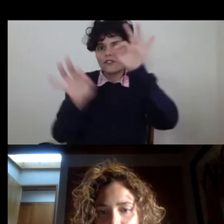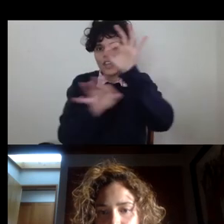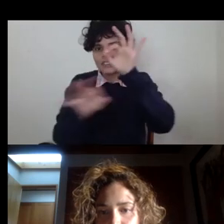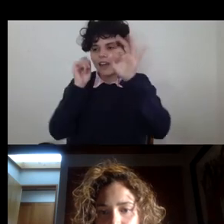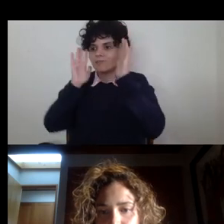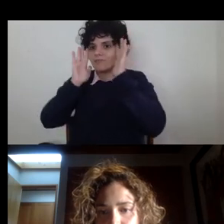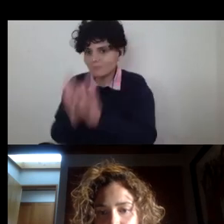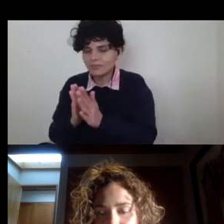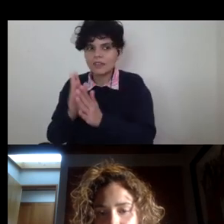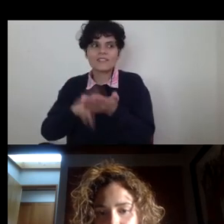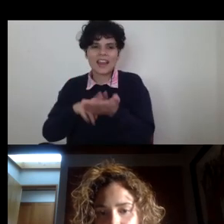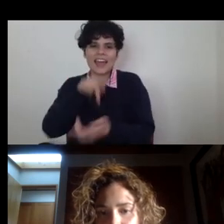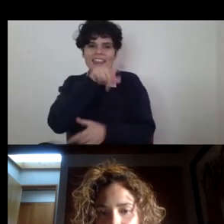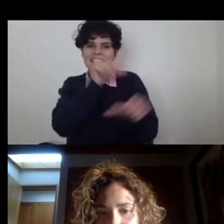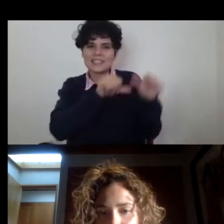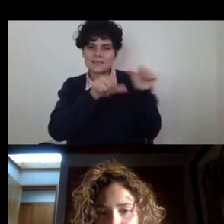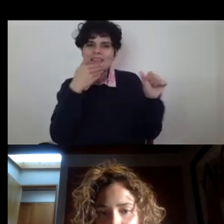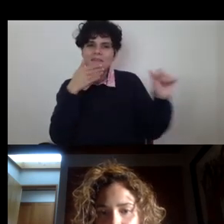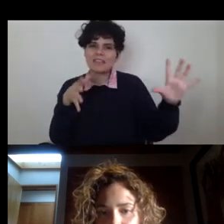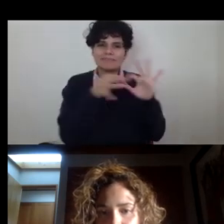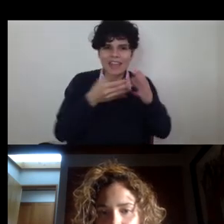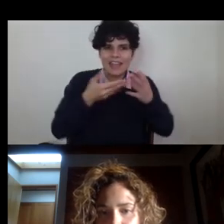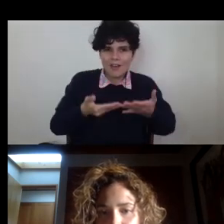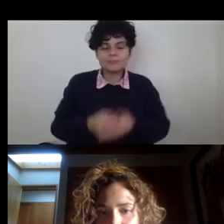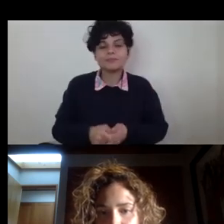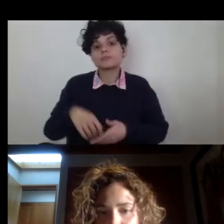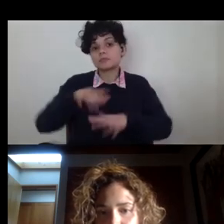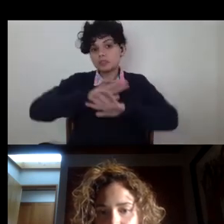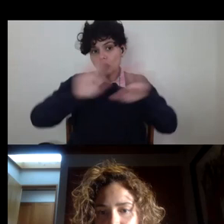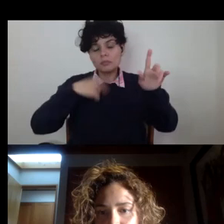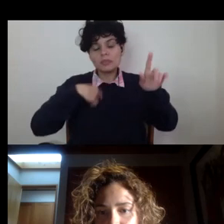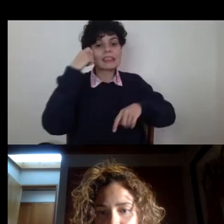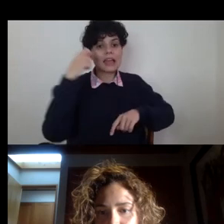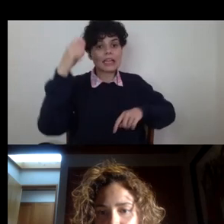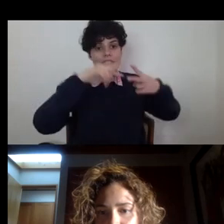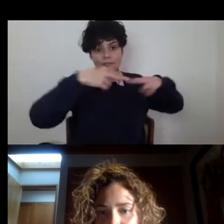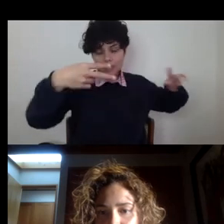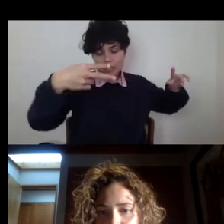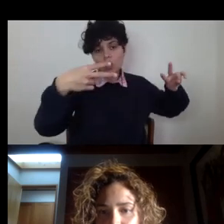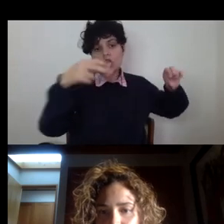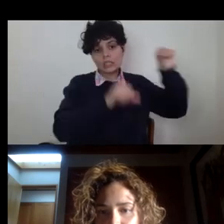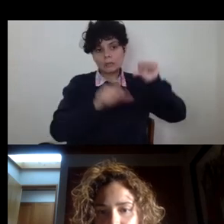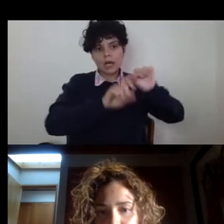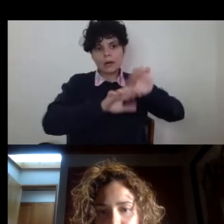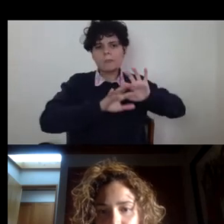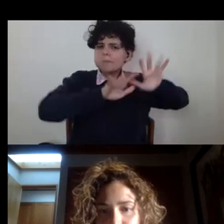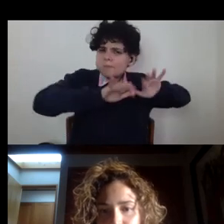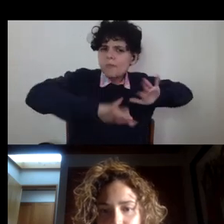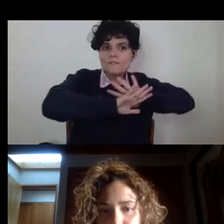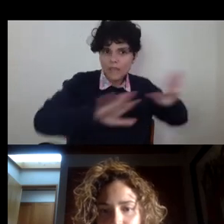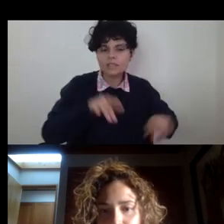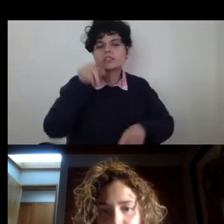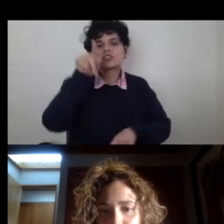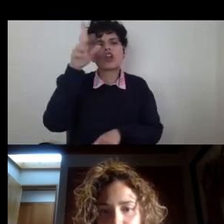decirlo. Bien, termino la tesis bioquímica, hice mi tesis en transporte de sodio, dirigida por la doctora